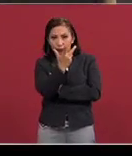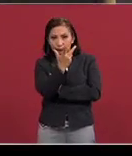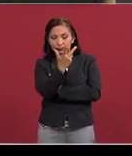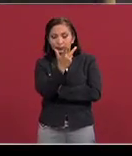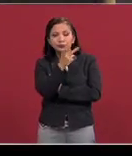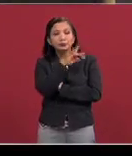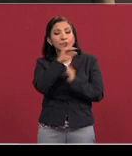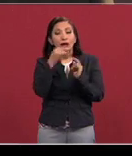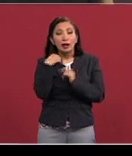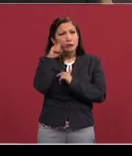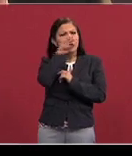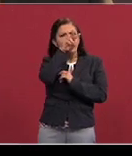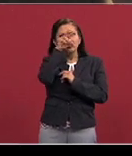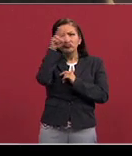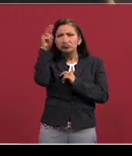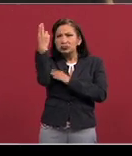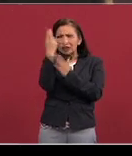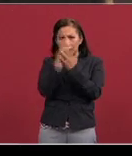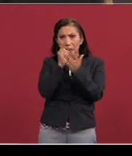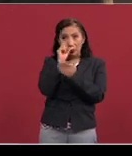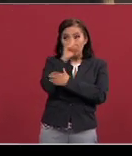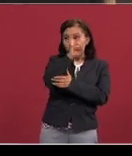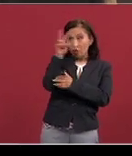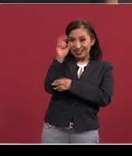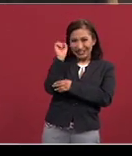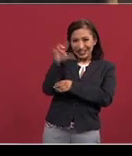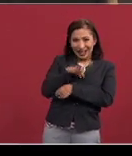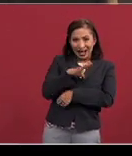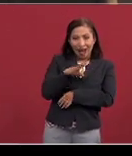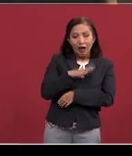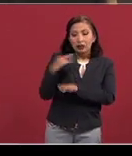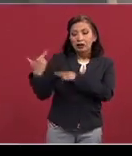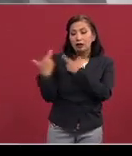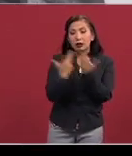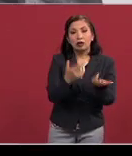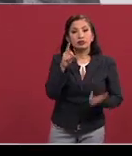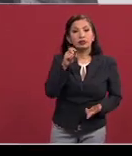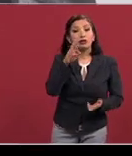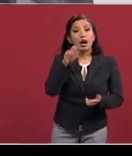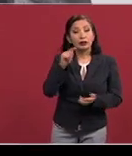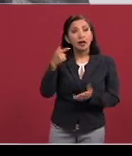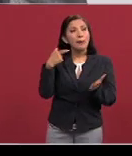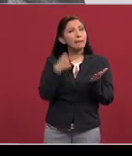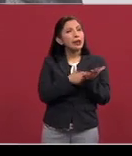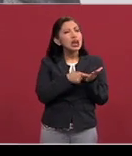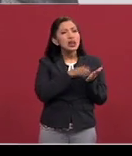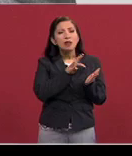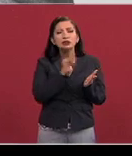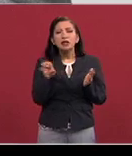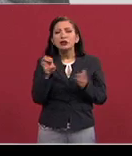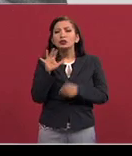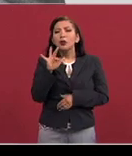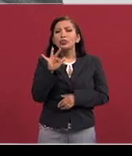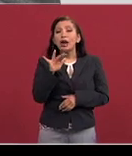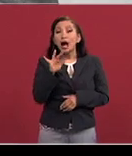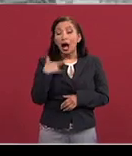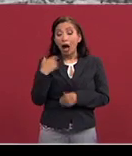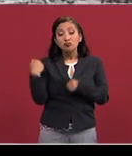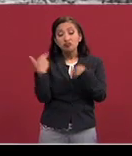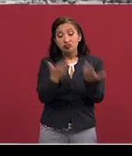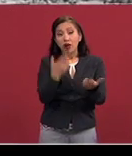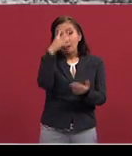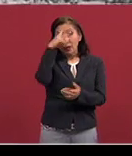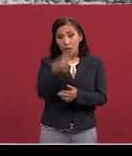y nos dimos cuenta que parte de esos dibujos que ustedes están viendo aquí fueron donados por el Dr. Atl en el año de 1950 a la